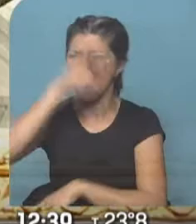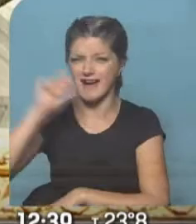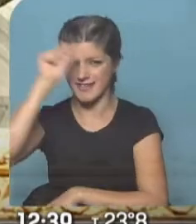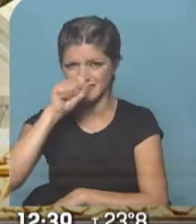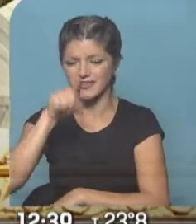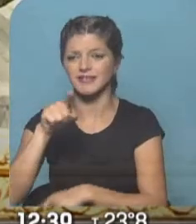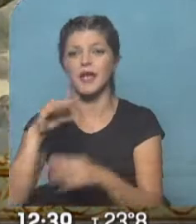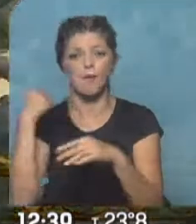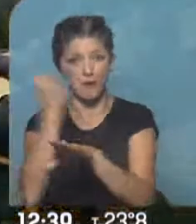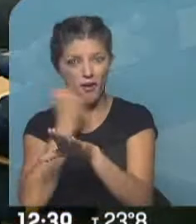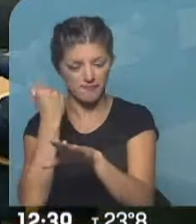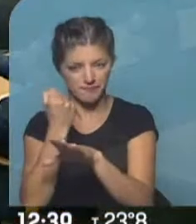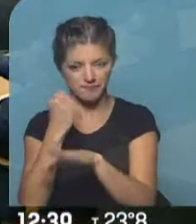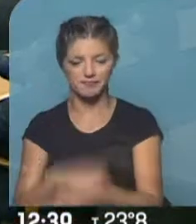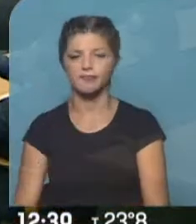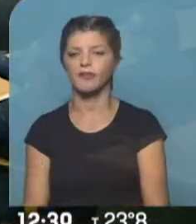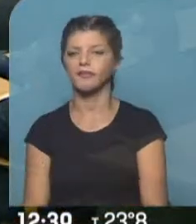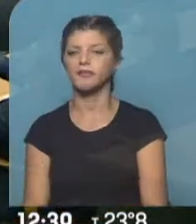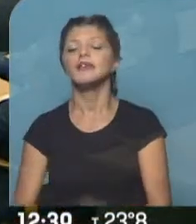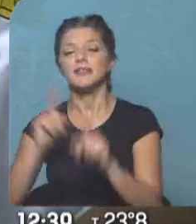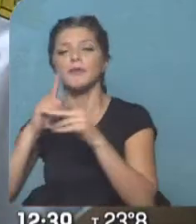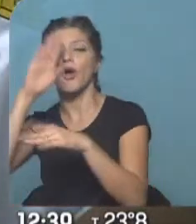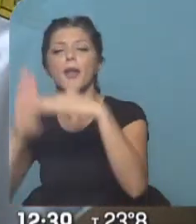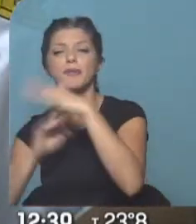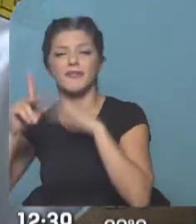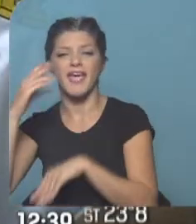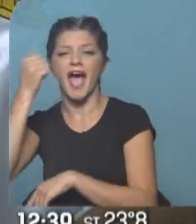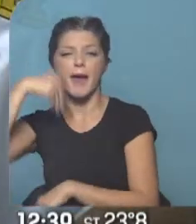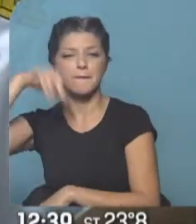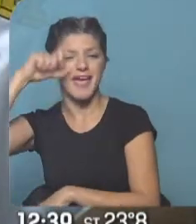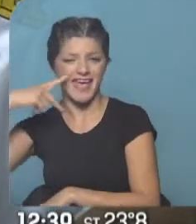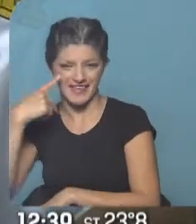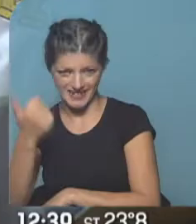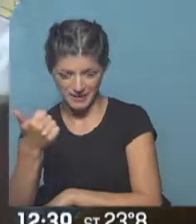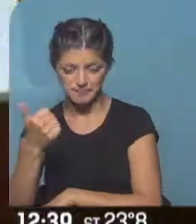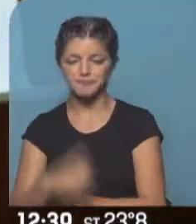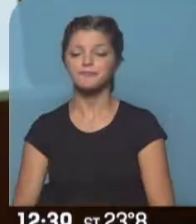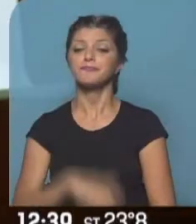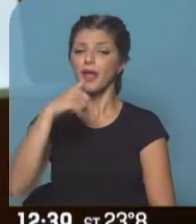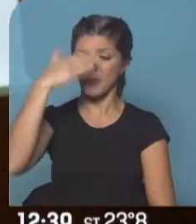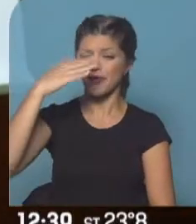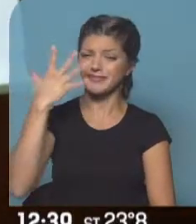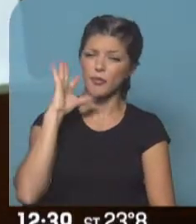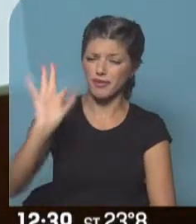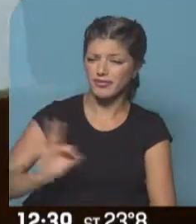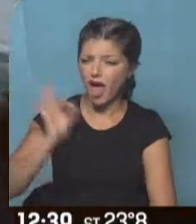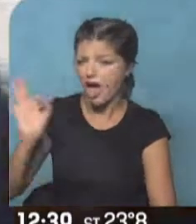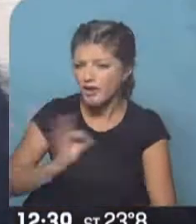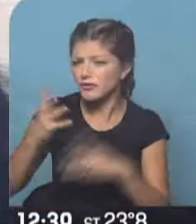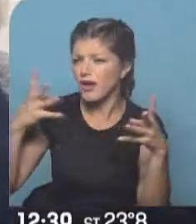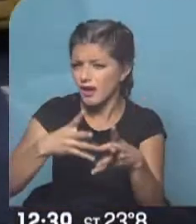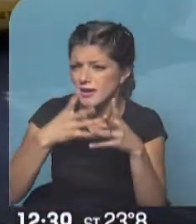armenio. Es lo que se espera en Colombia, donde luego de 50 años de guerra interna y decenas de miles de